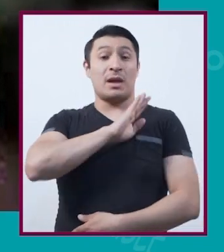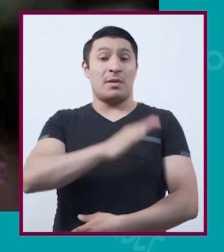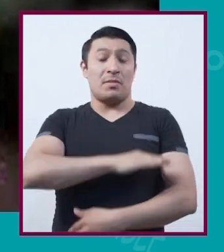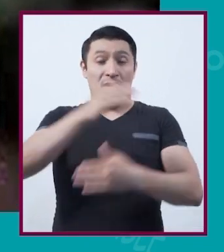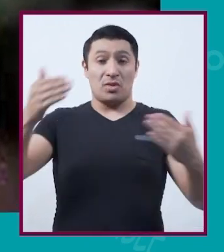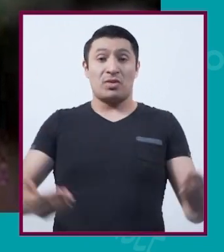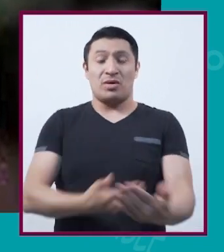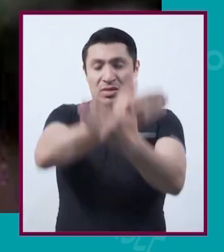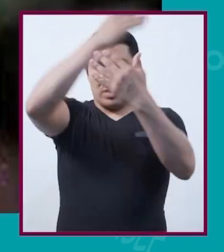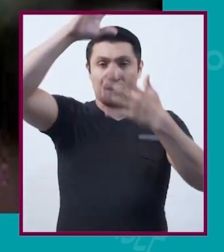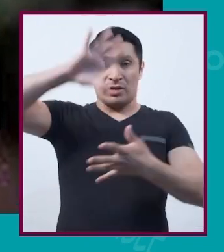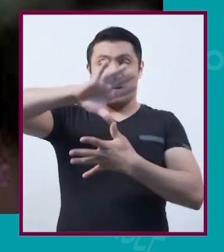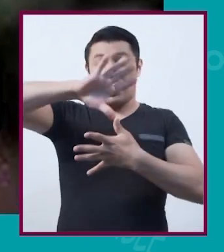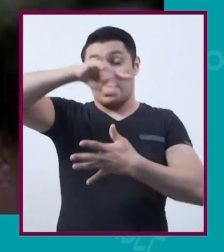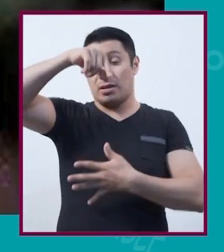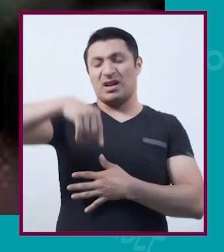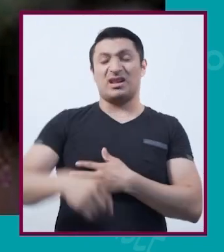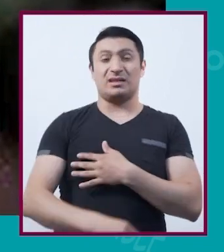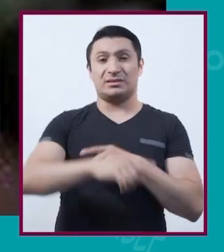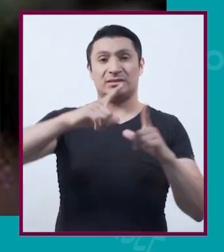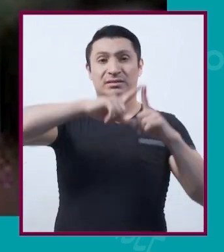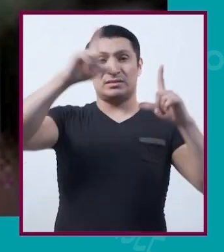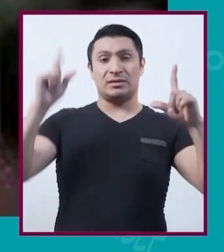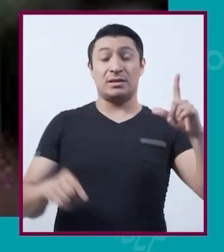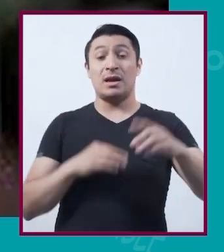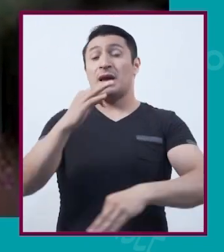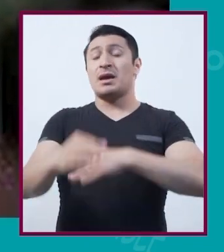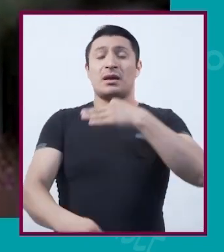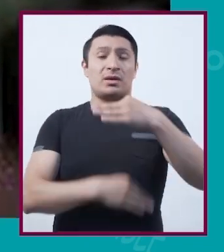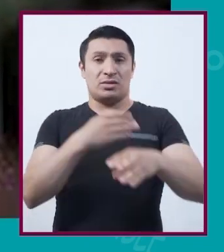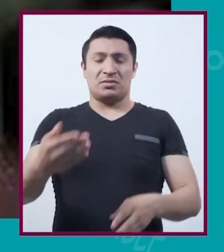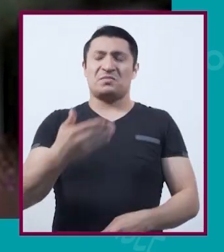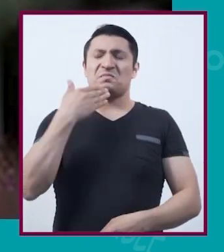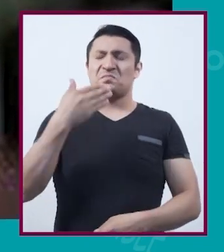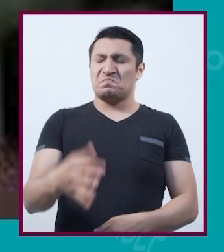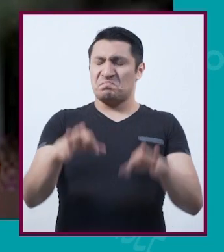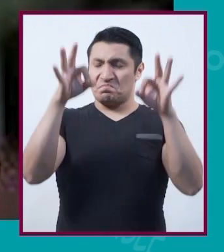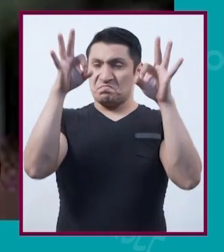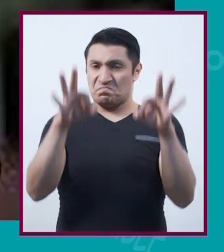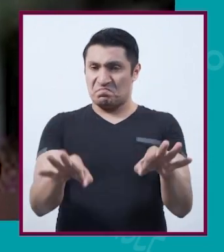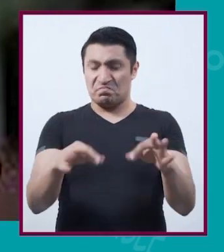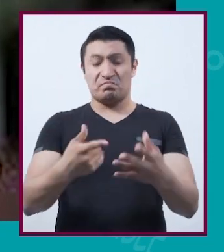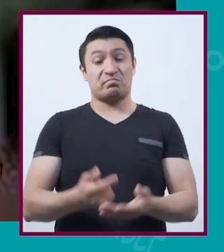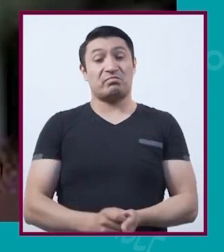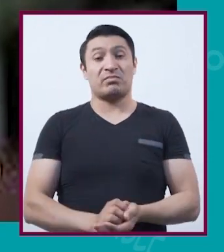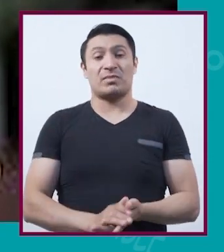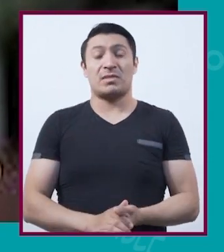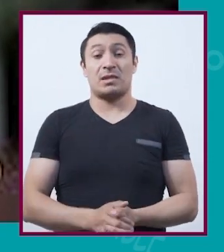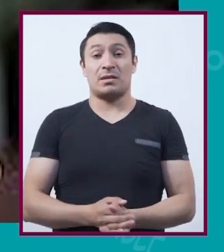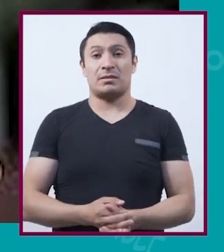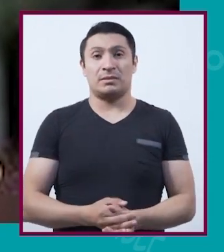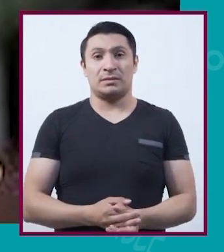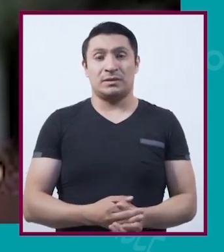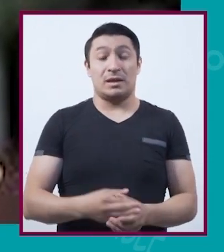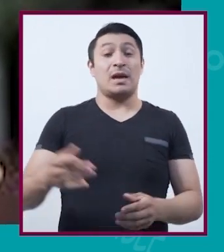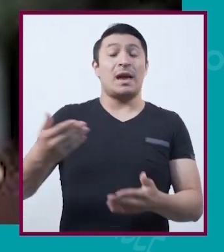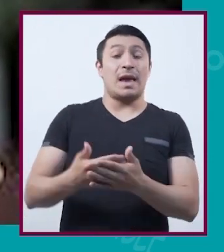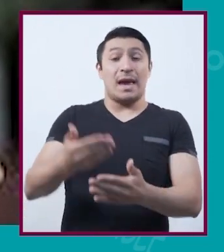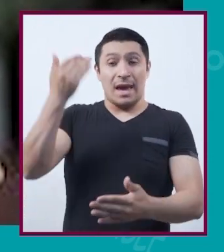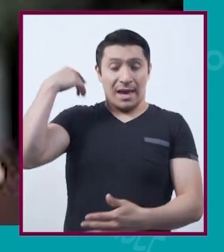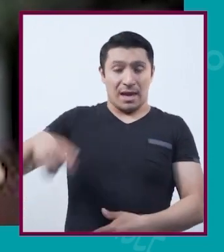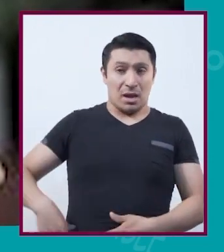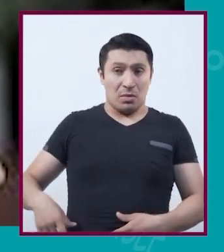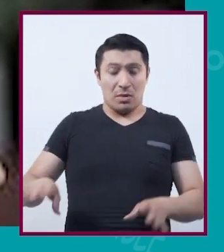cual los diferentes cuerpos políticos se equilibraban entre sí. El poder del virrey